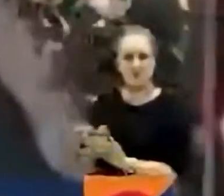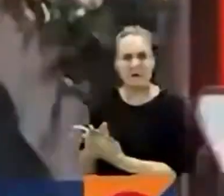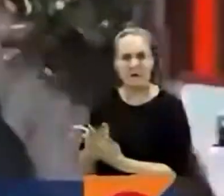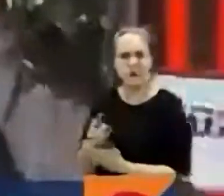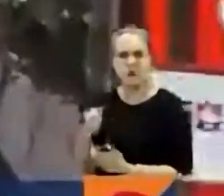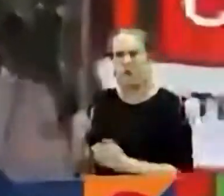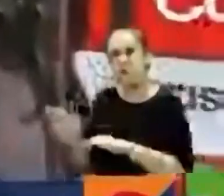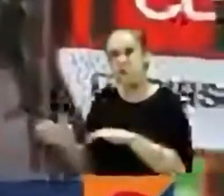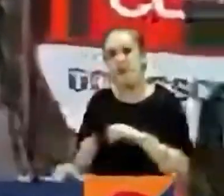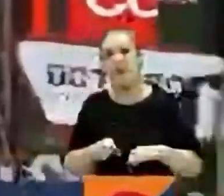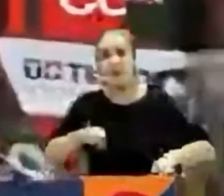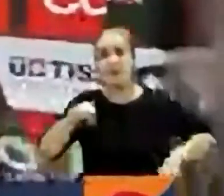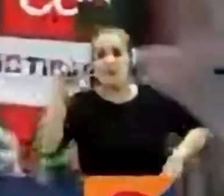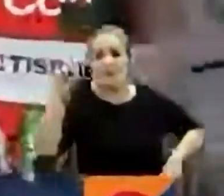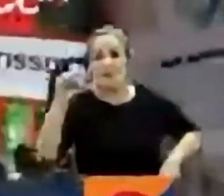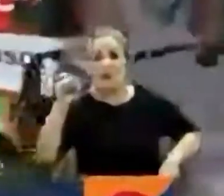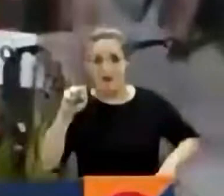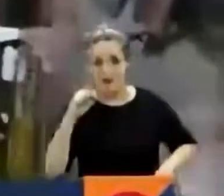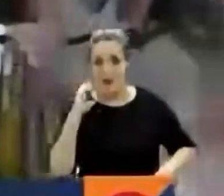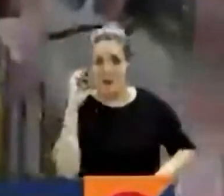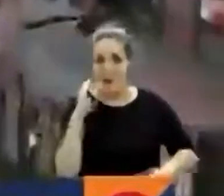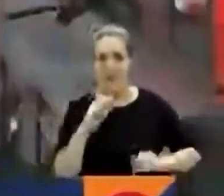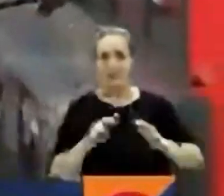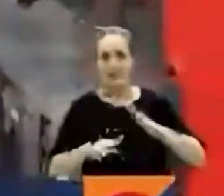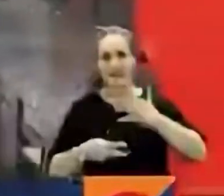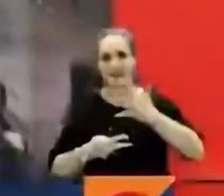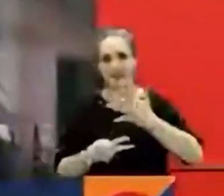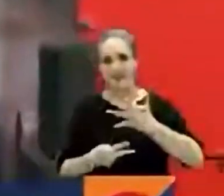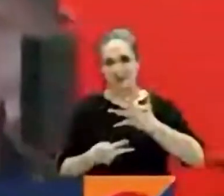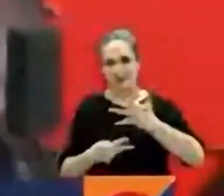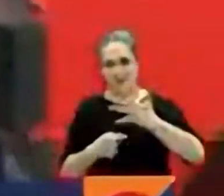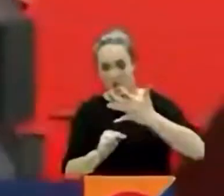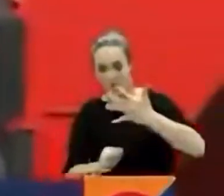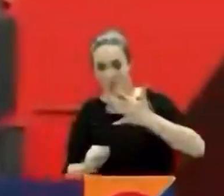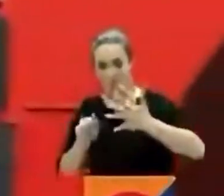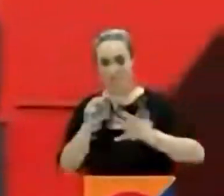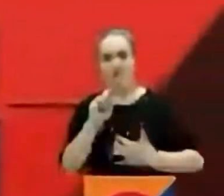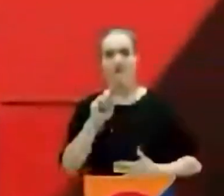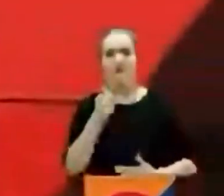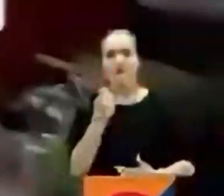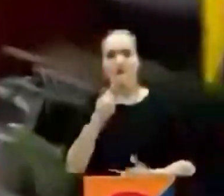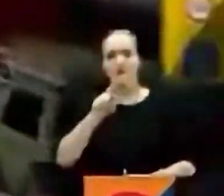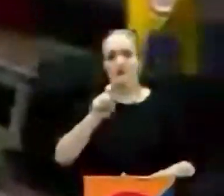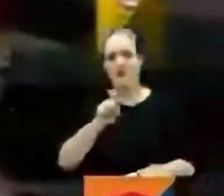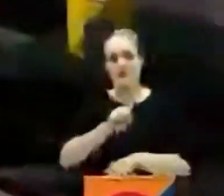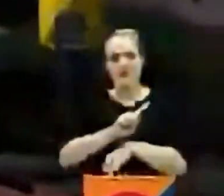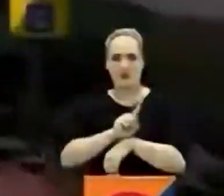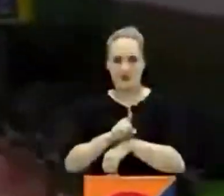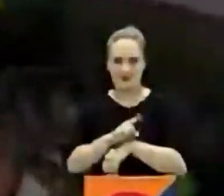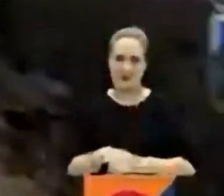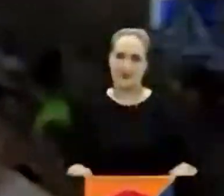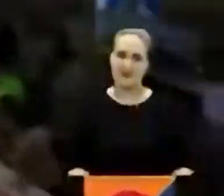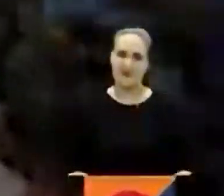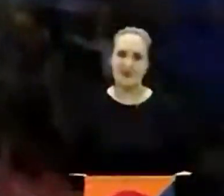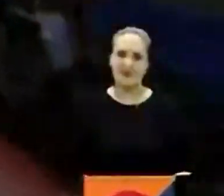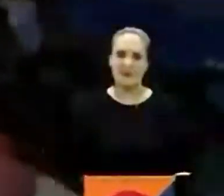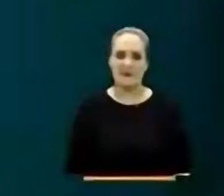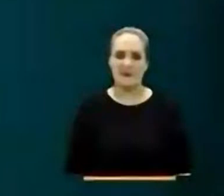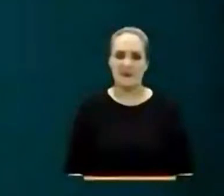los nuestros, sigue séptimo a 6 minutos 56 segundos del Venga. Hasta acá la información deportiva.